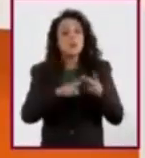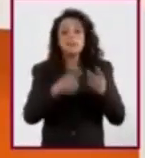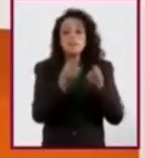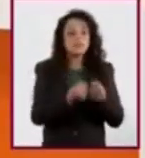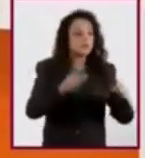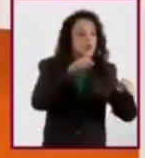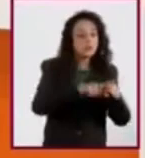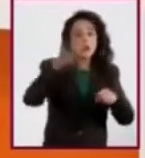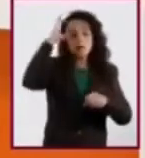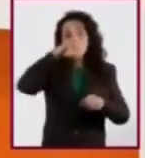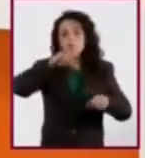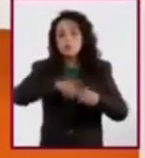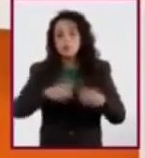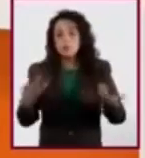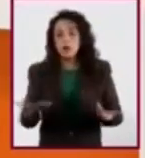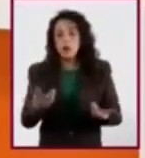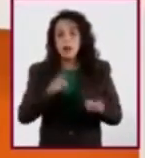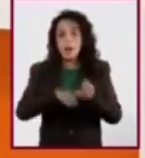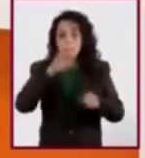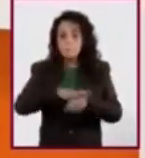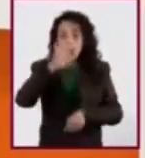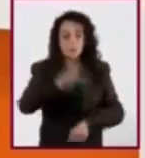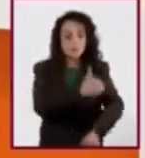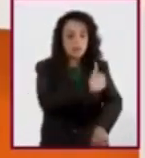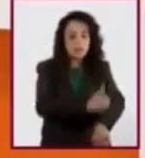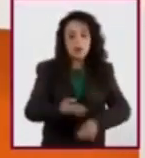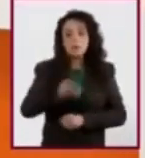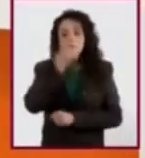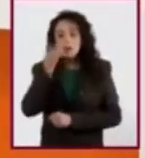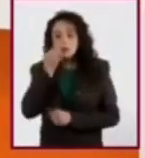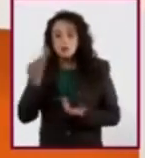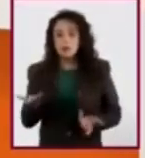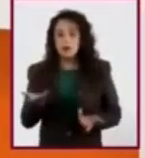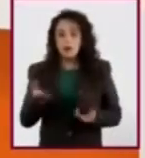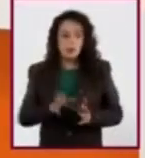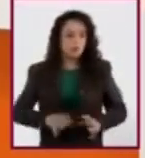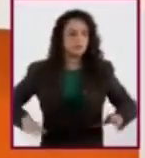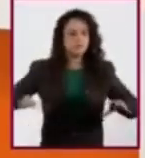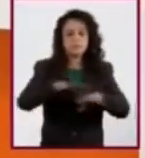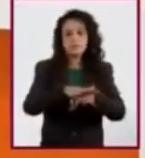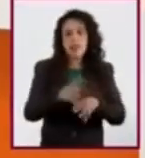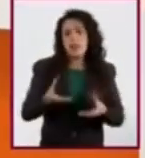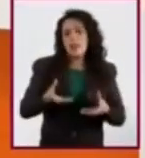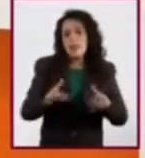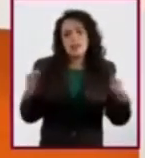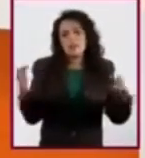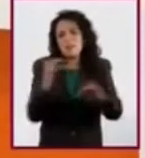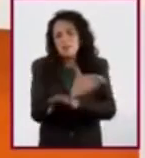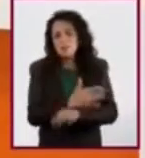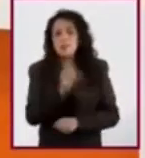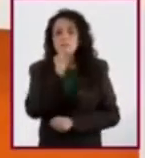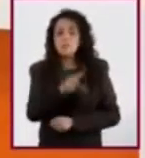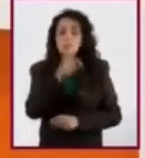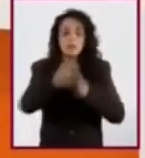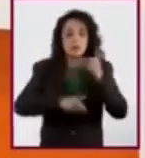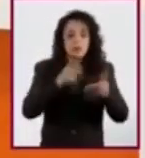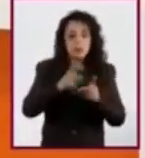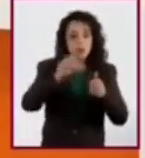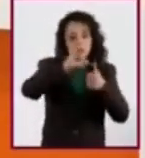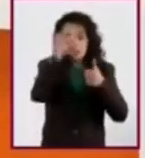y culturales en los ámbitos de la familia, la escuela, el espacio público. también en los deportes, el arte y la